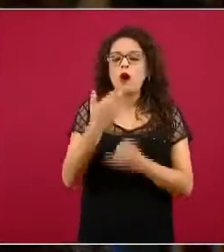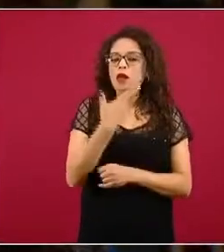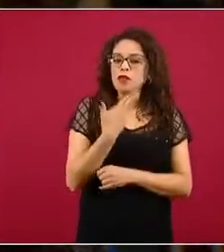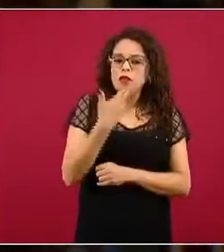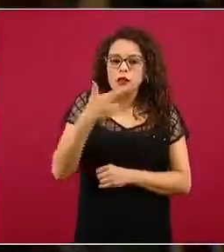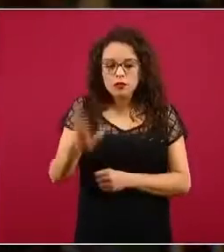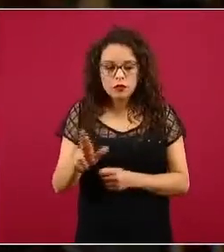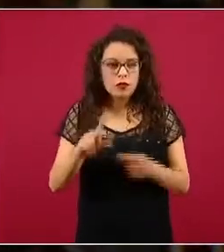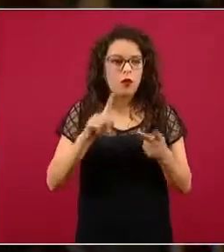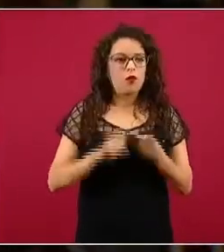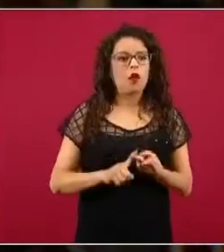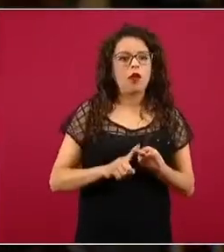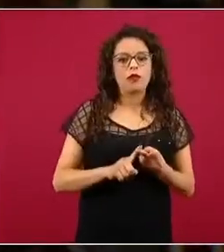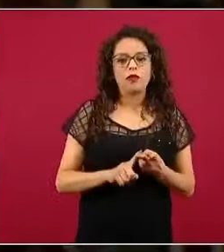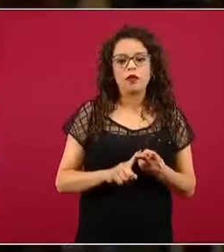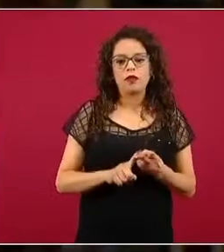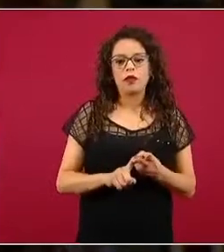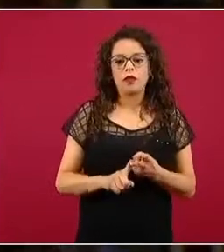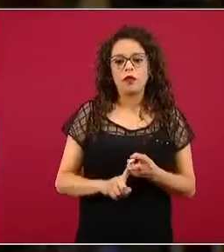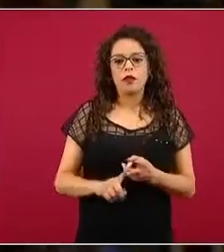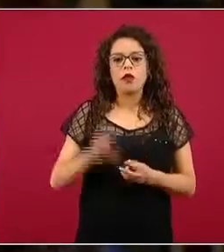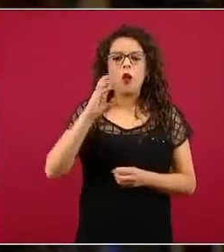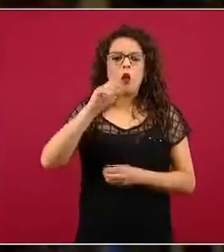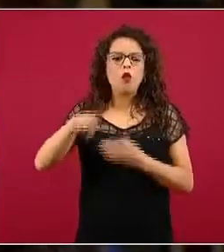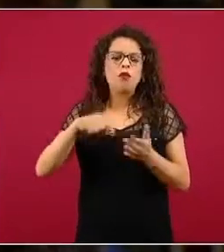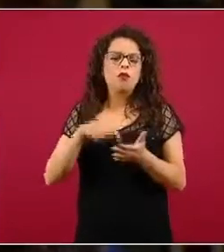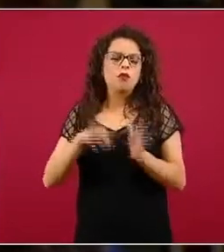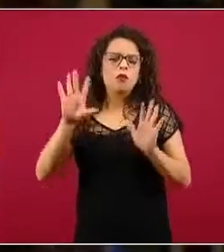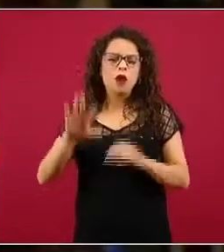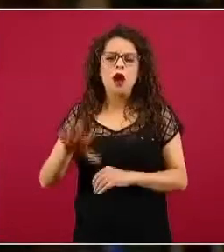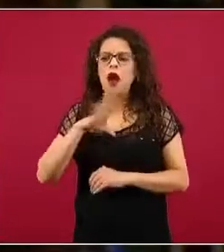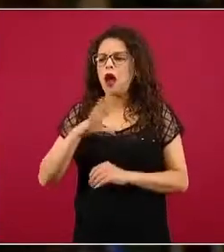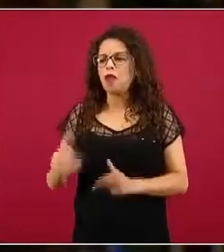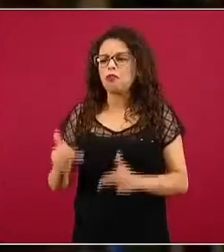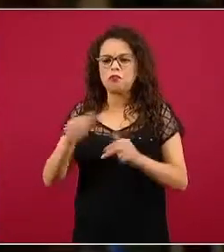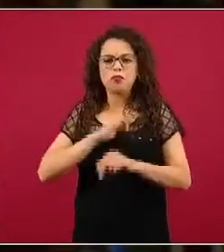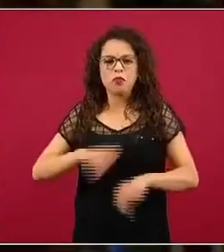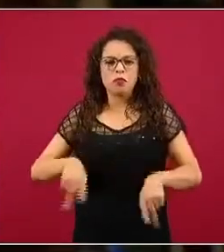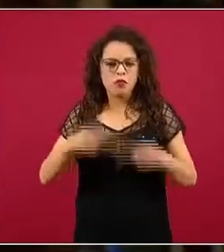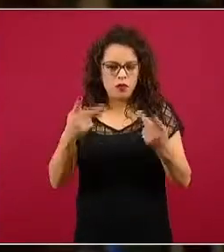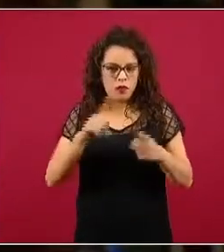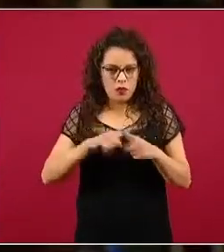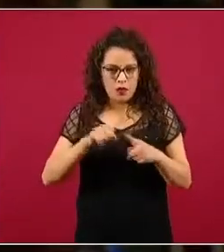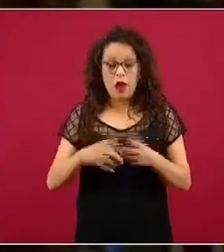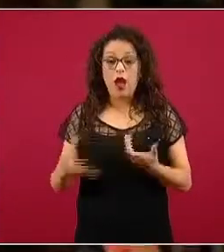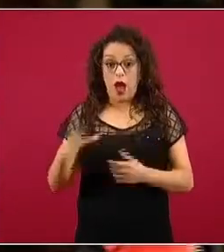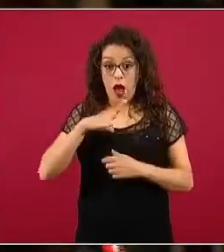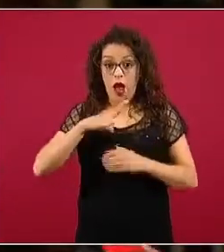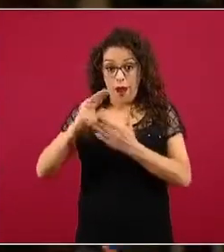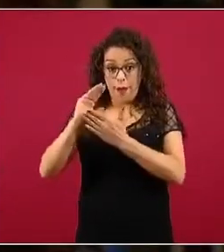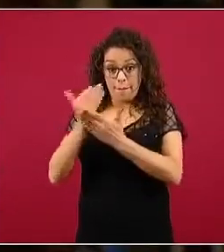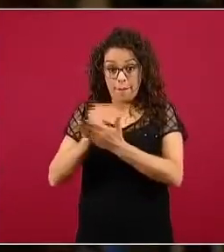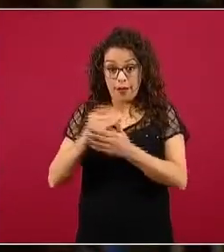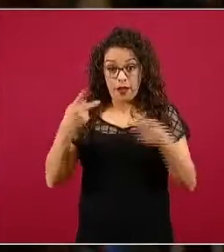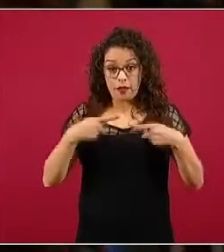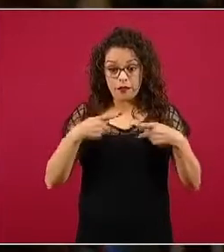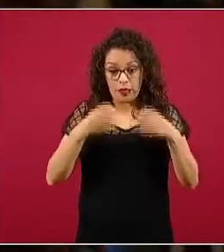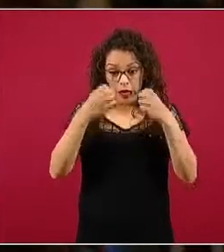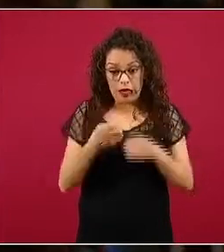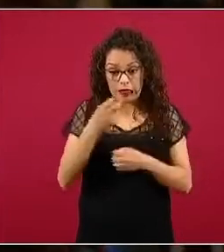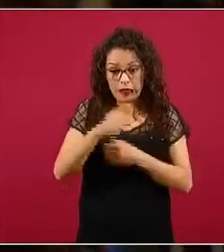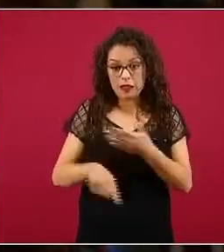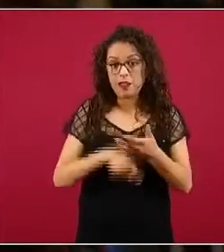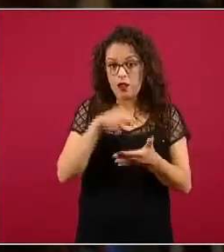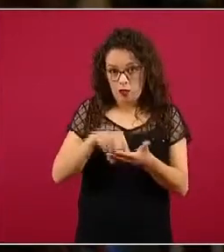algunos lugares por ejemplo, de consumo, se ha reducido el porcentaje de personas que pueden estar en ese lugar en ese